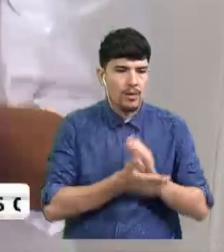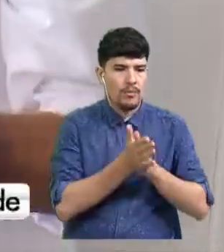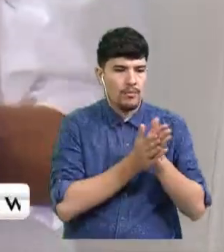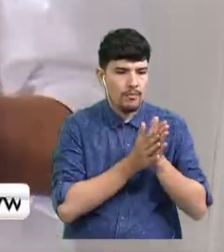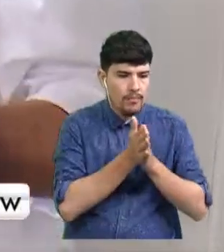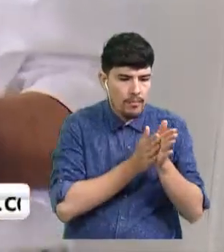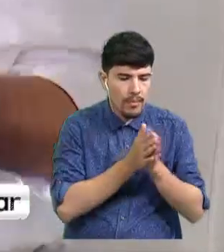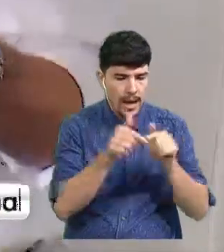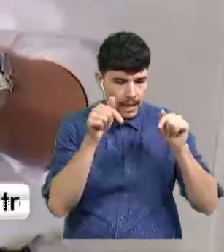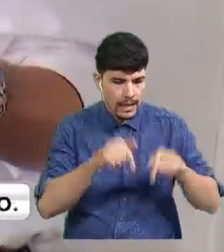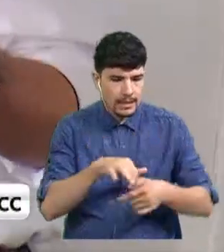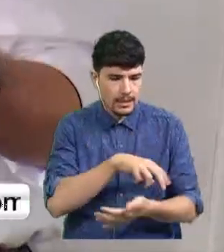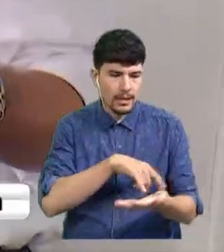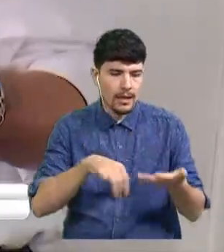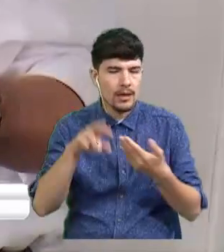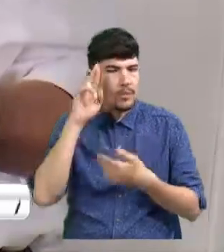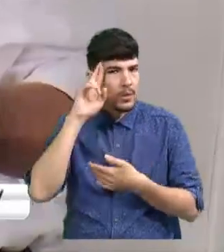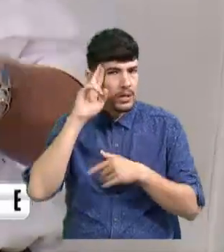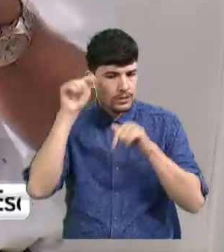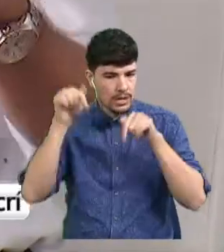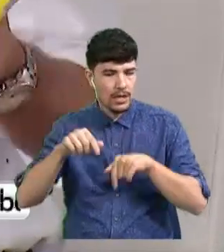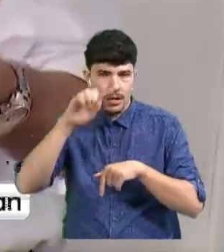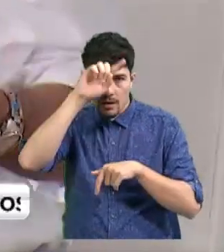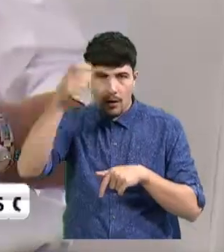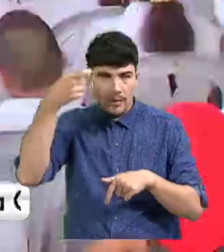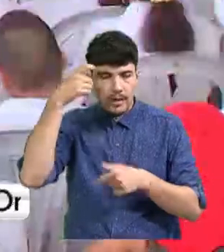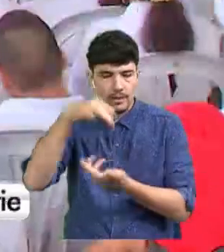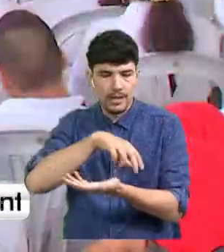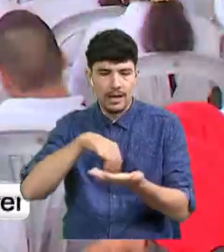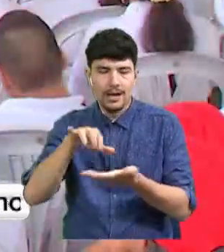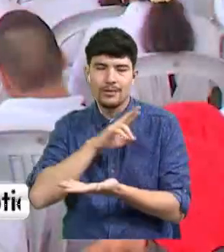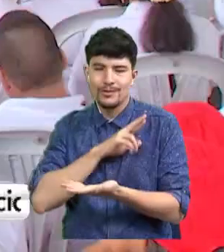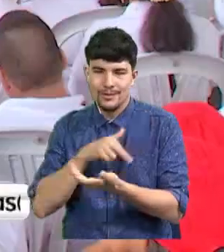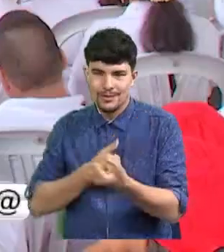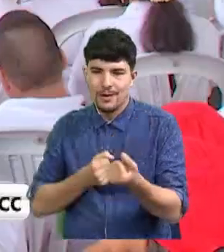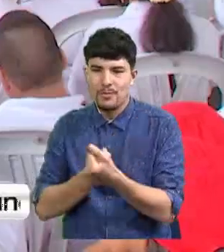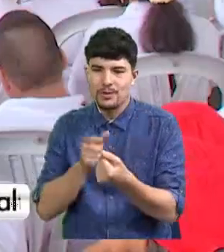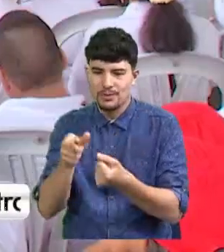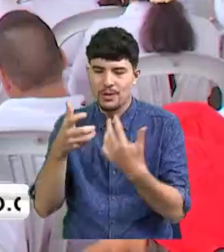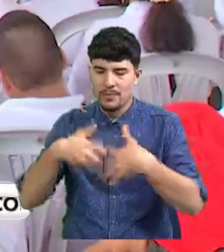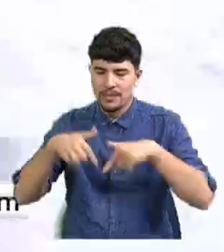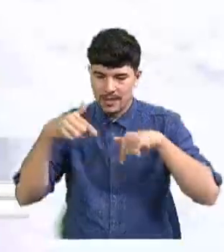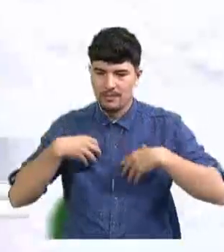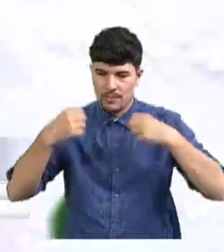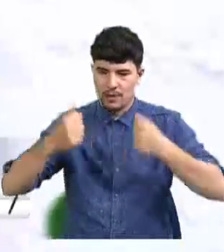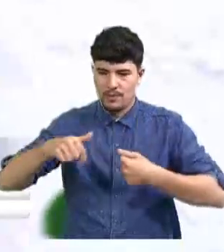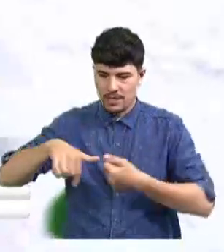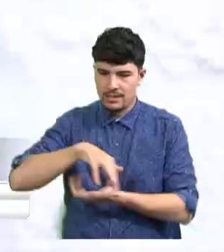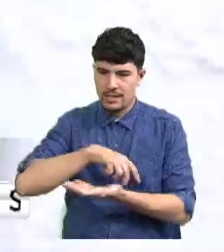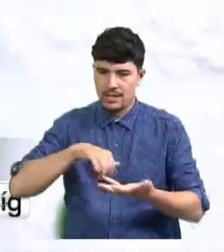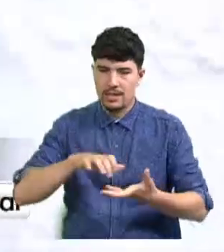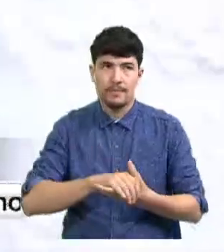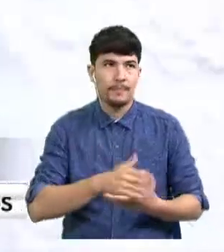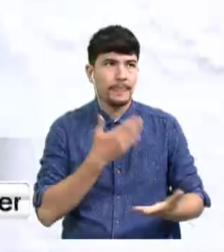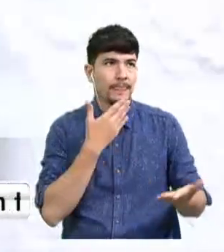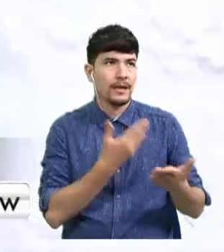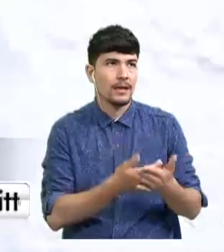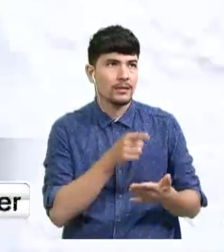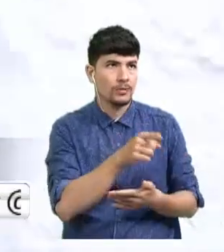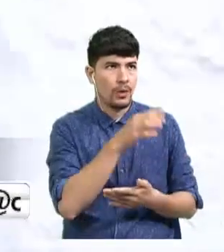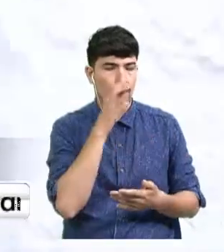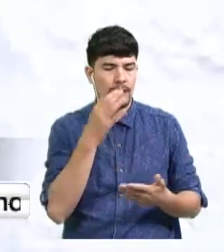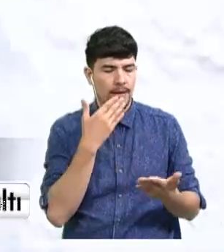desarrollo social y económico, y por eso desde el gobierno departamental los estamos impulsando. Así que Sergio, para que nos cuente. Sí, señor. Gracias, señor